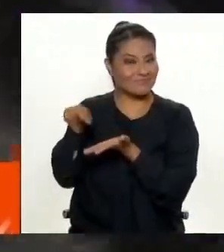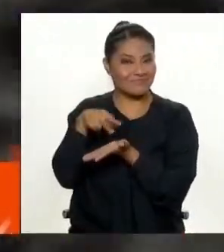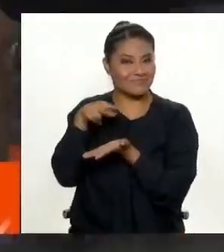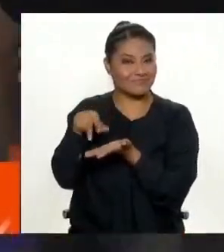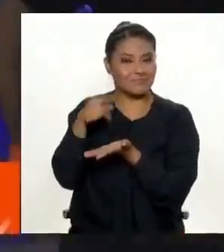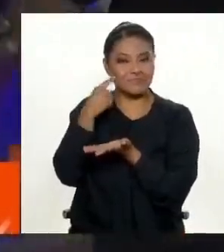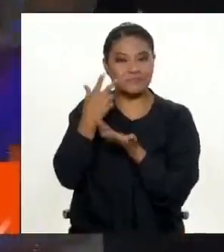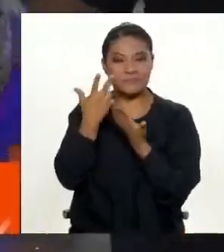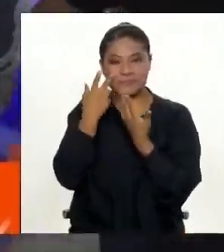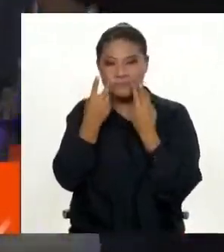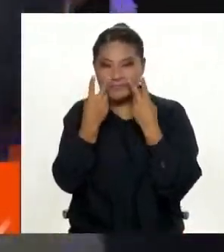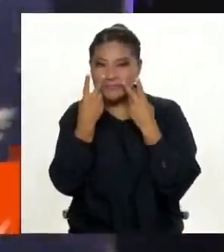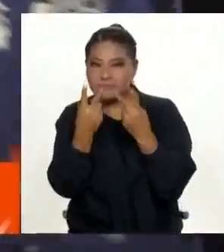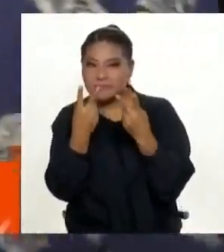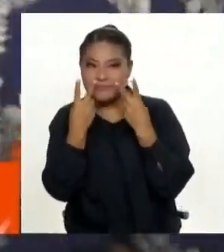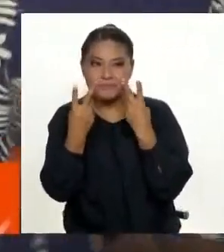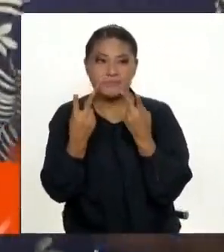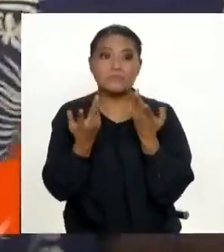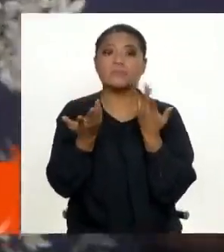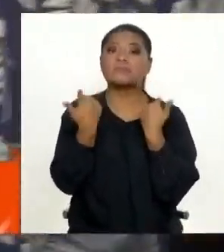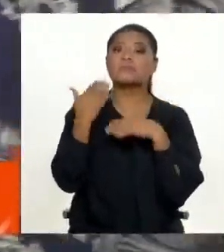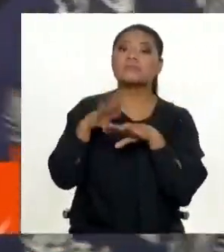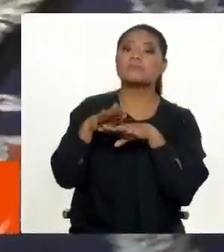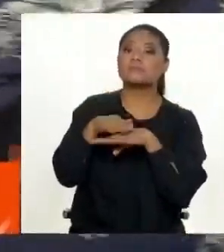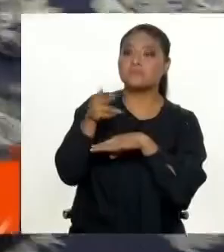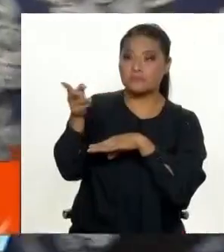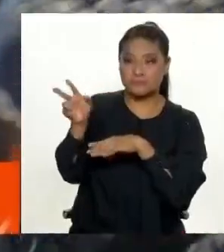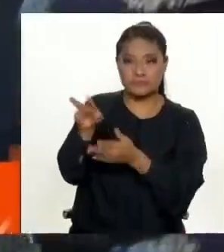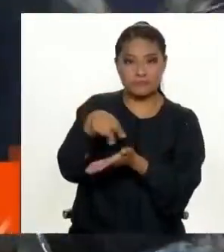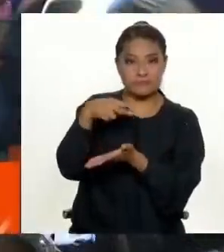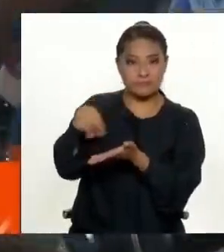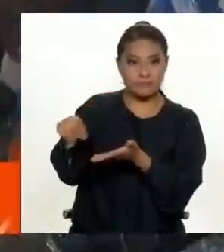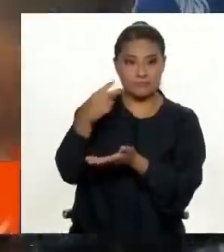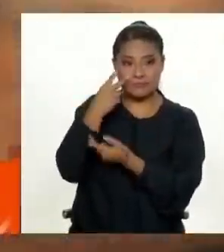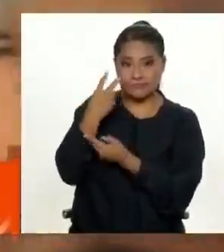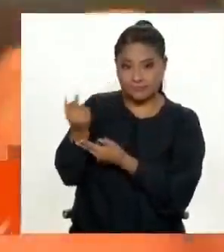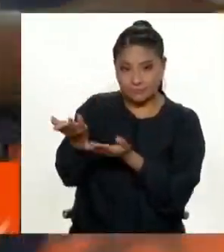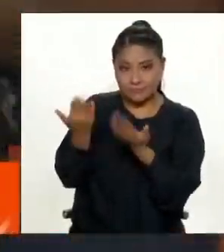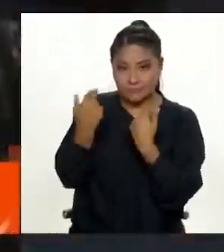ver cómo bailan los envíos especiales también a Pucallpa. No sé si te animas.